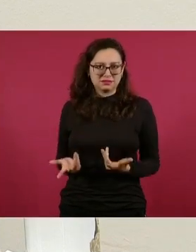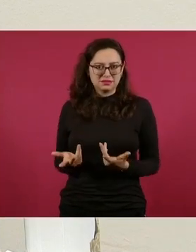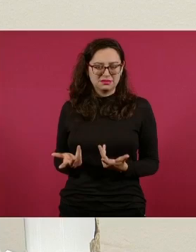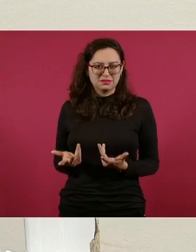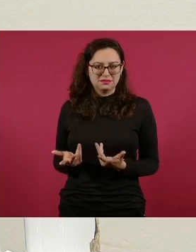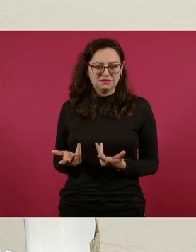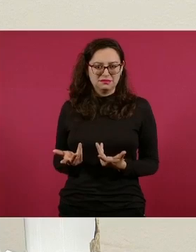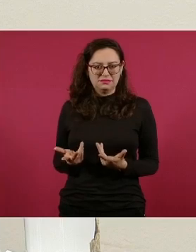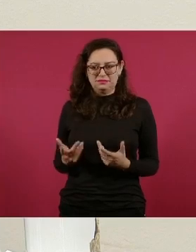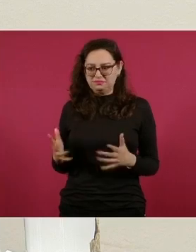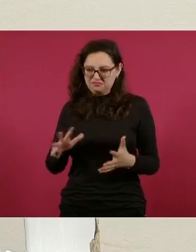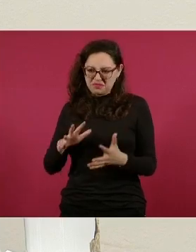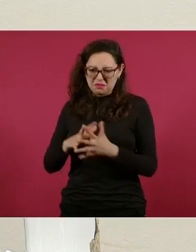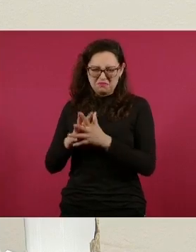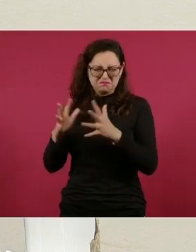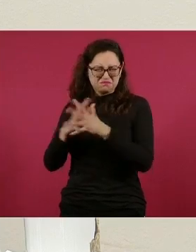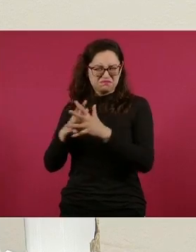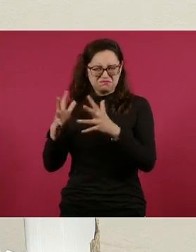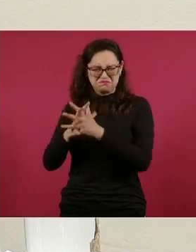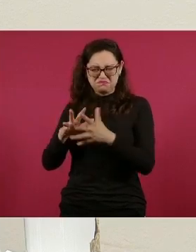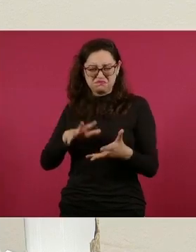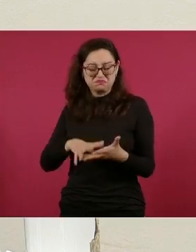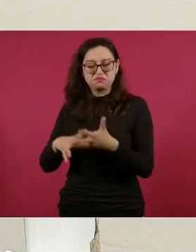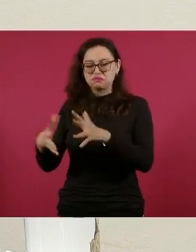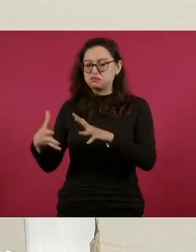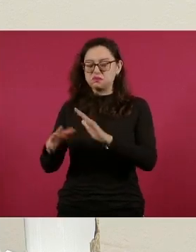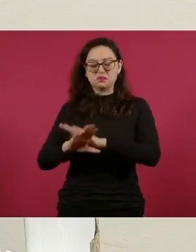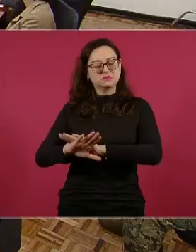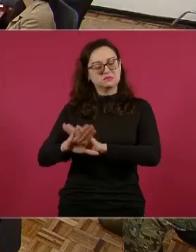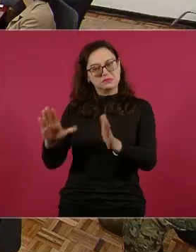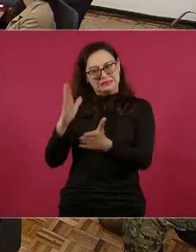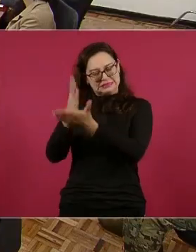evitar la violencia, no a la violencia.